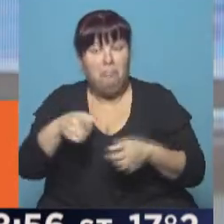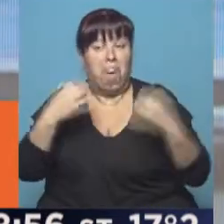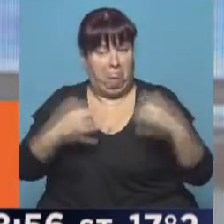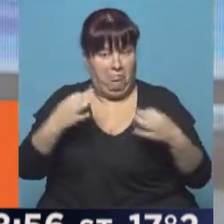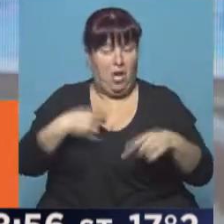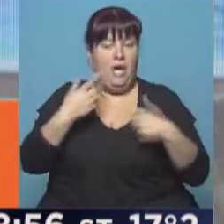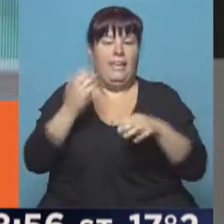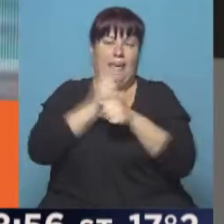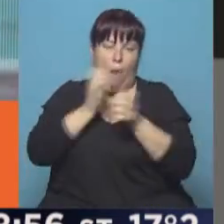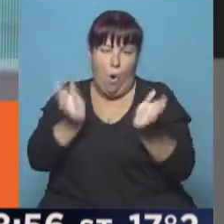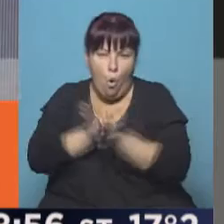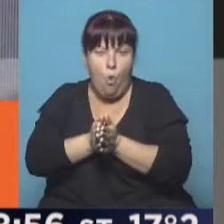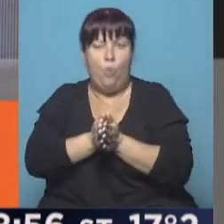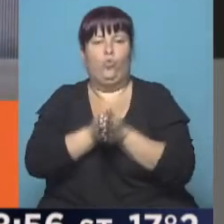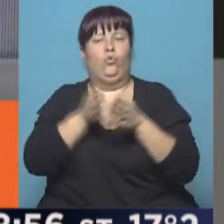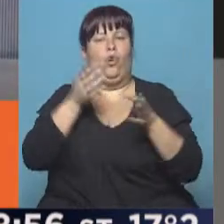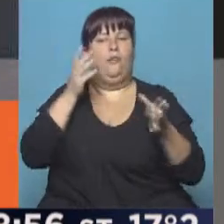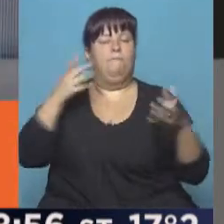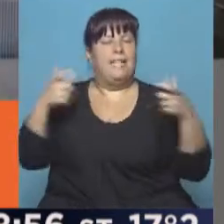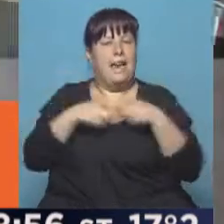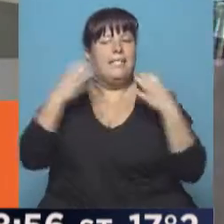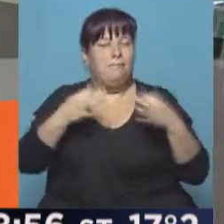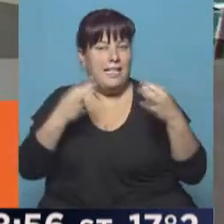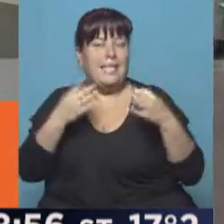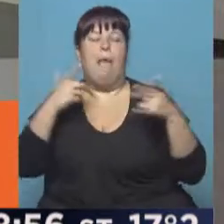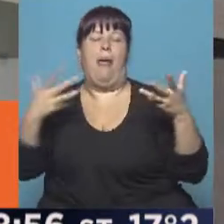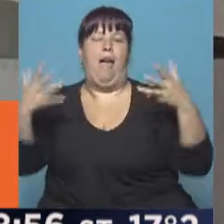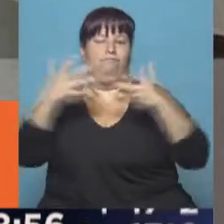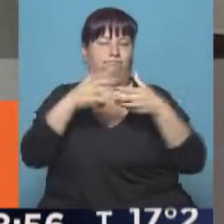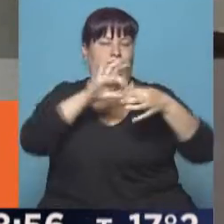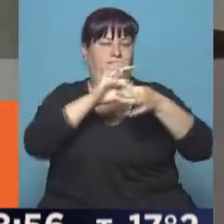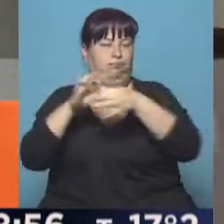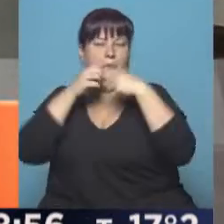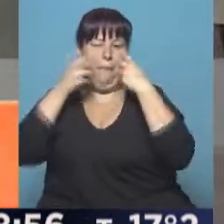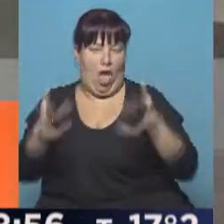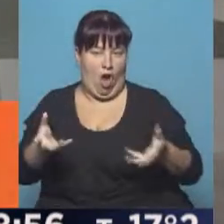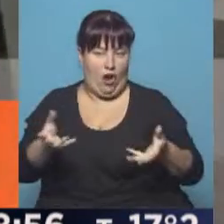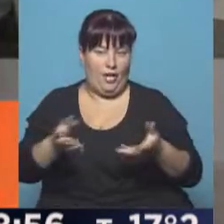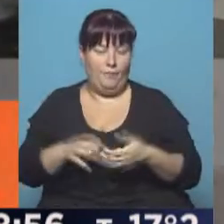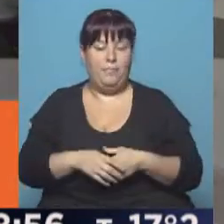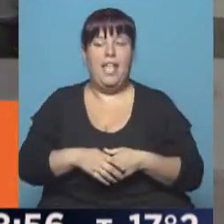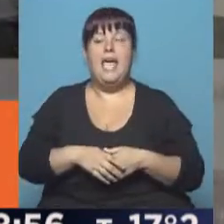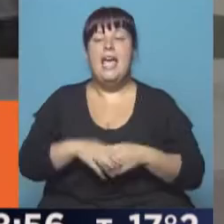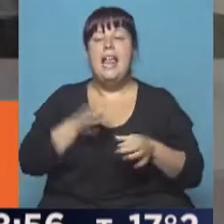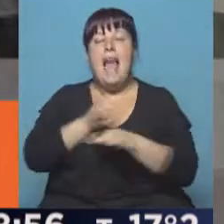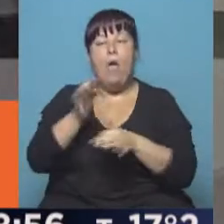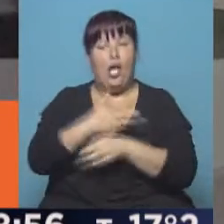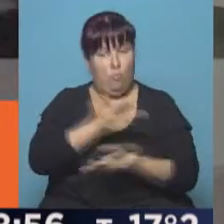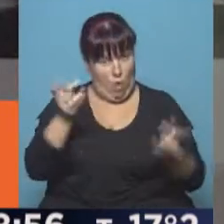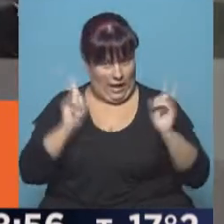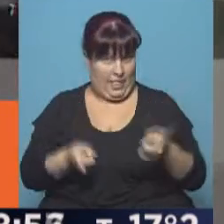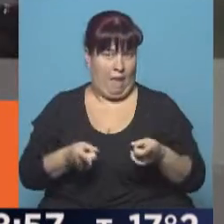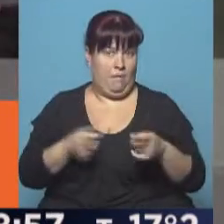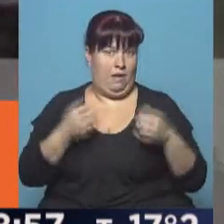seguir a trabajar con ellos con un tratamiento especial arrugas de la articulación funciona un poco mejor y la educación pública también